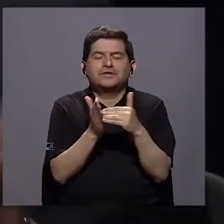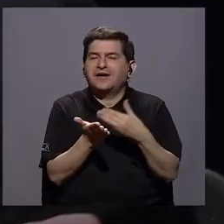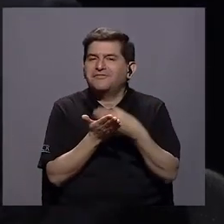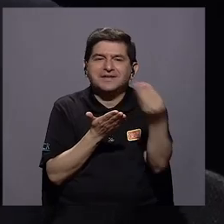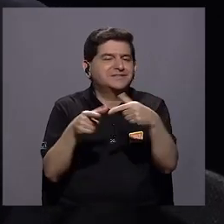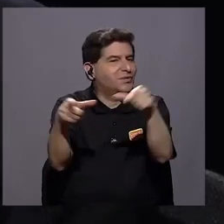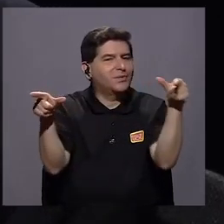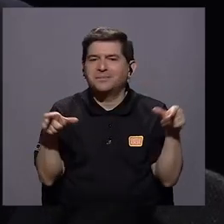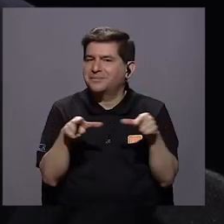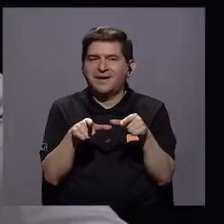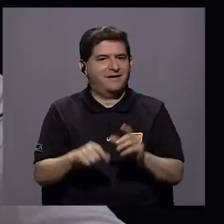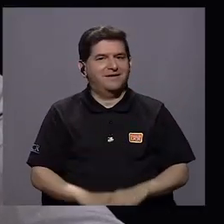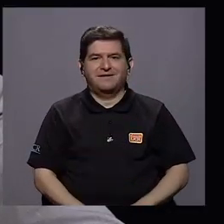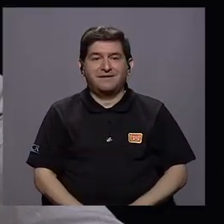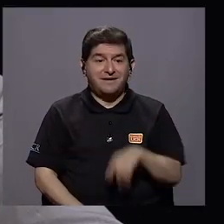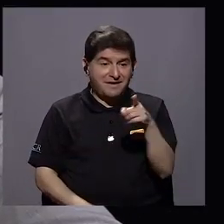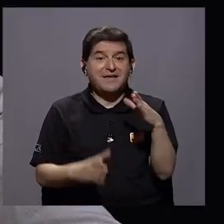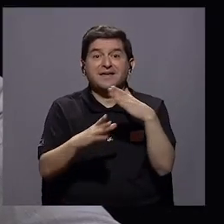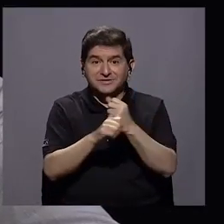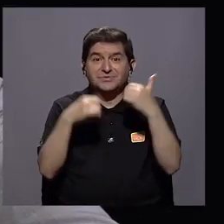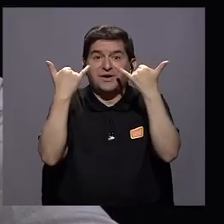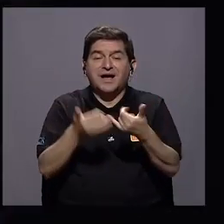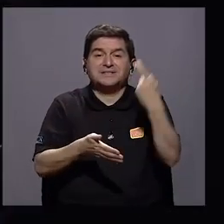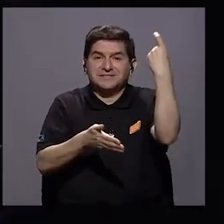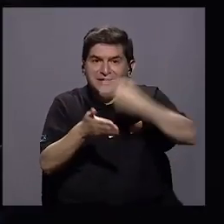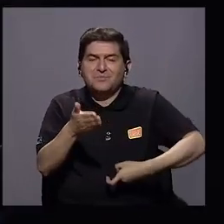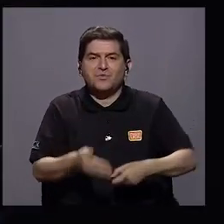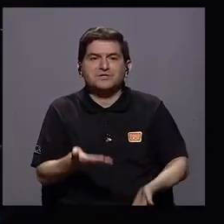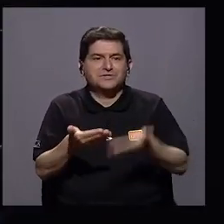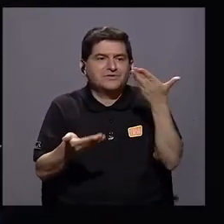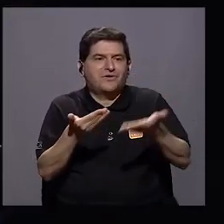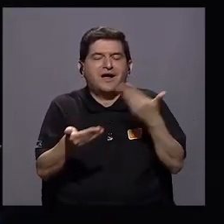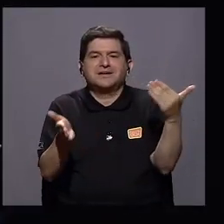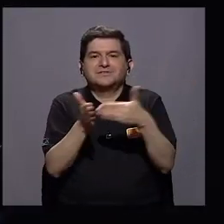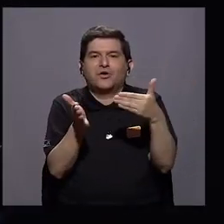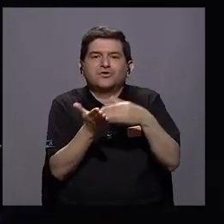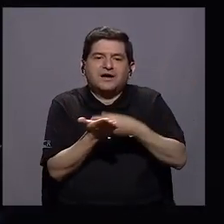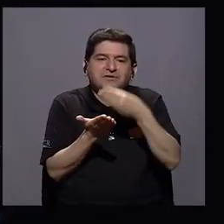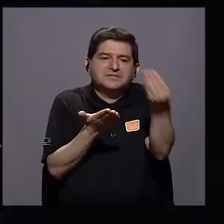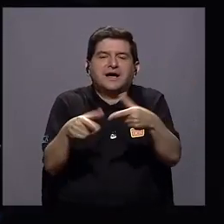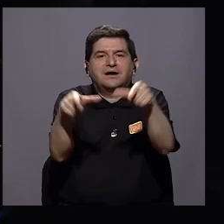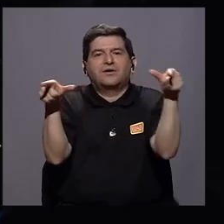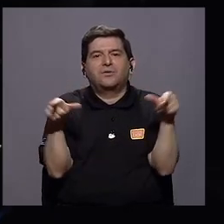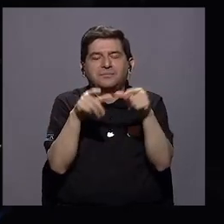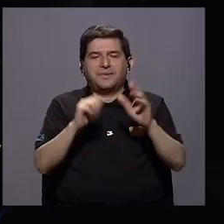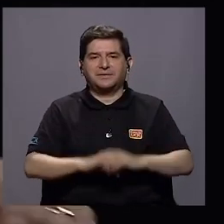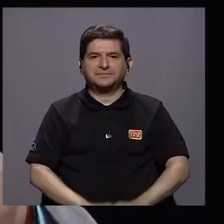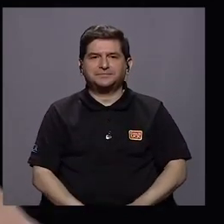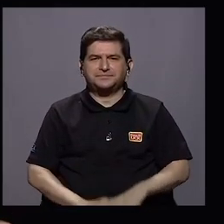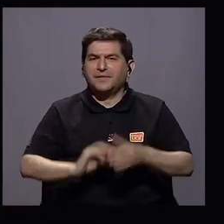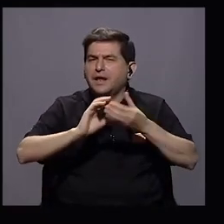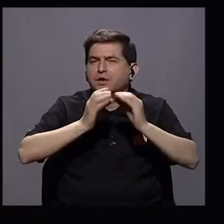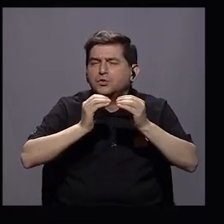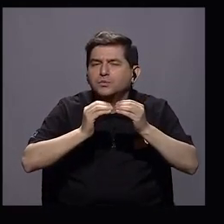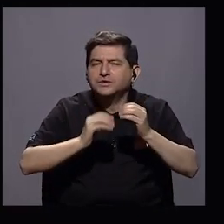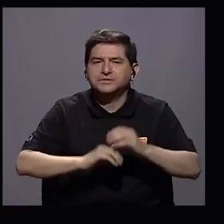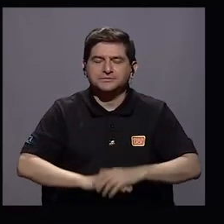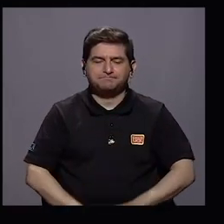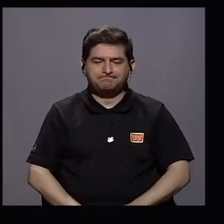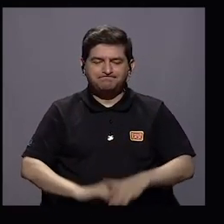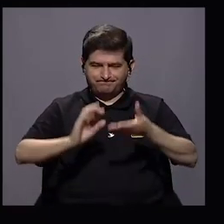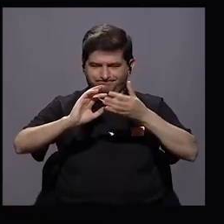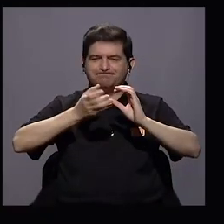a comprar esa propiedad. Y eso es lo que están haciendo con este impuesto, casi que lo están poniendo volver a comprar la propiedad. Vayamos a los números, don. Los números.